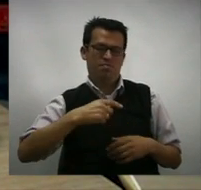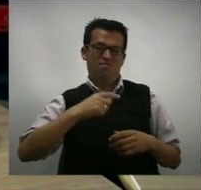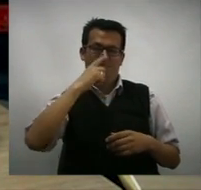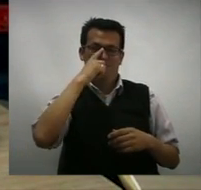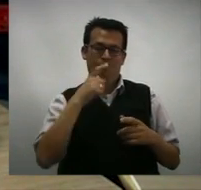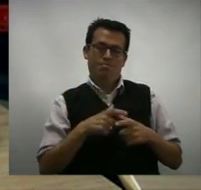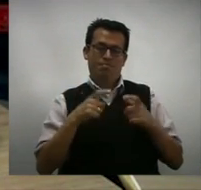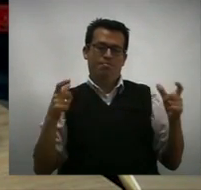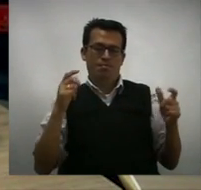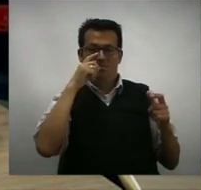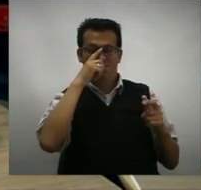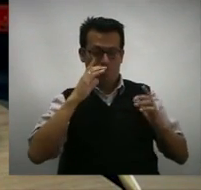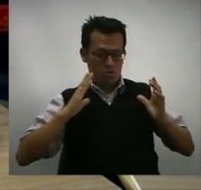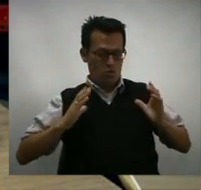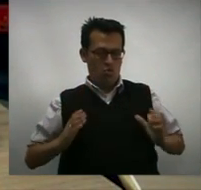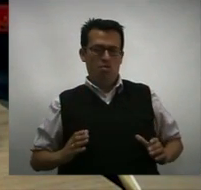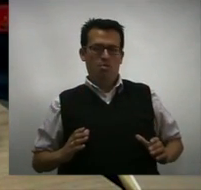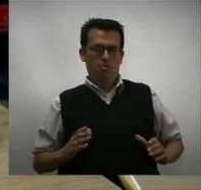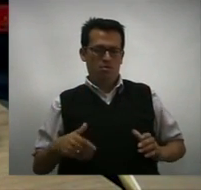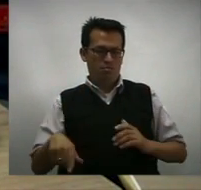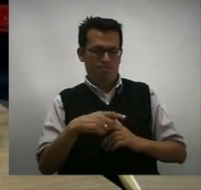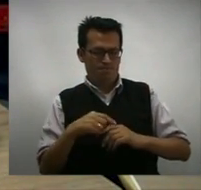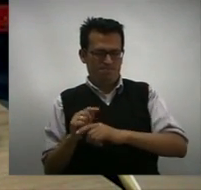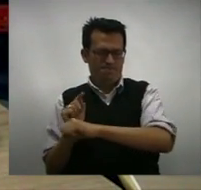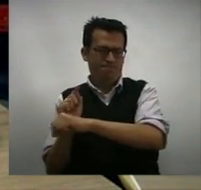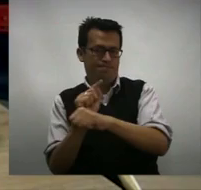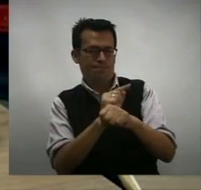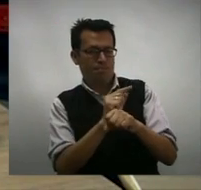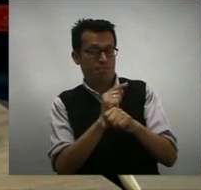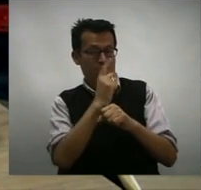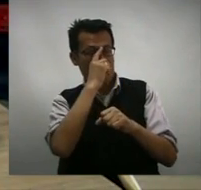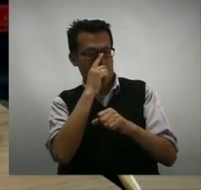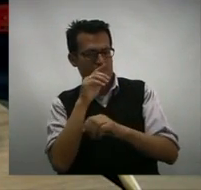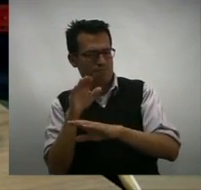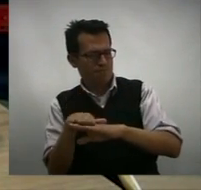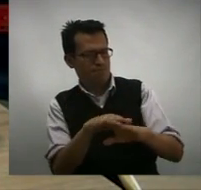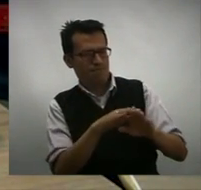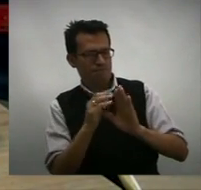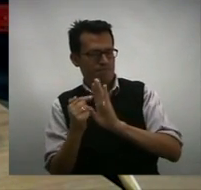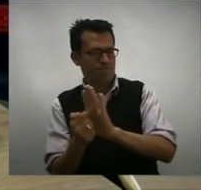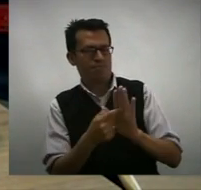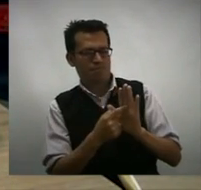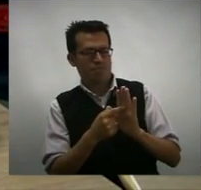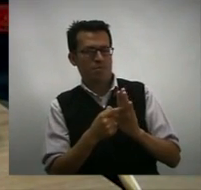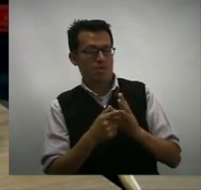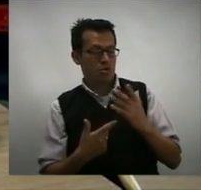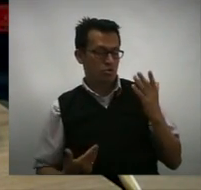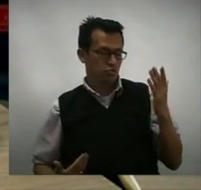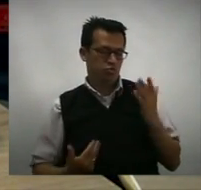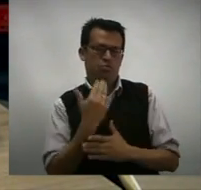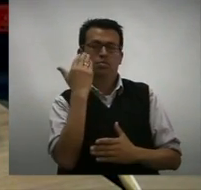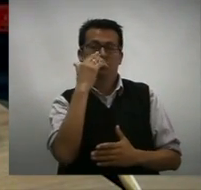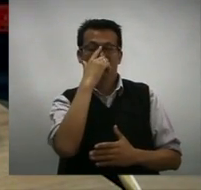pliegue del cuerpo. El cuerpo miticado franquea lo biológico para alcanzar lo administrado. El surgimiento del